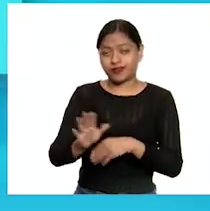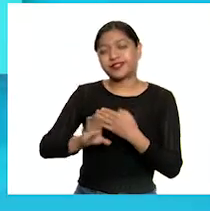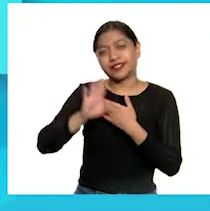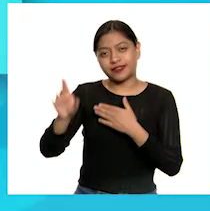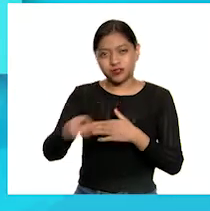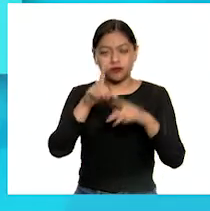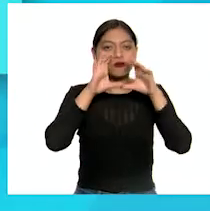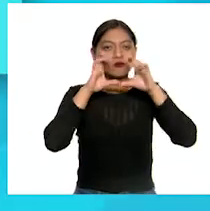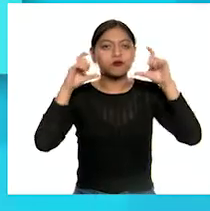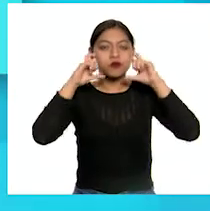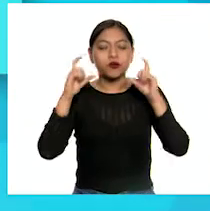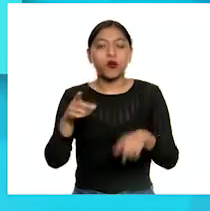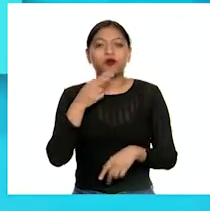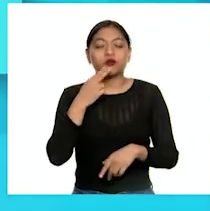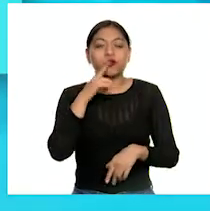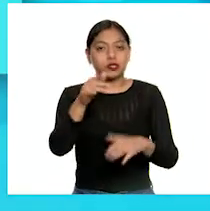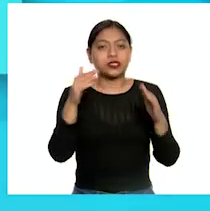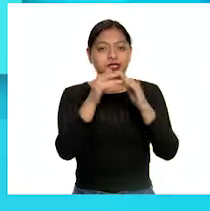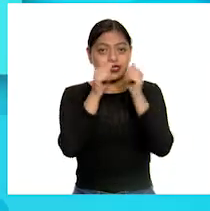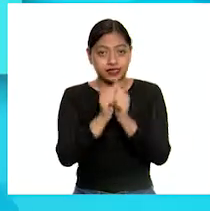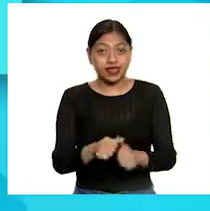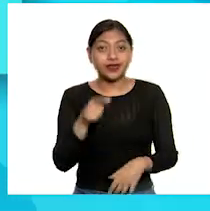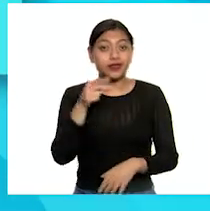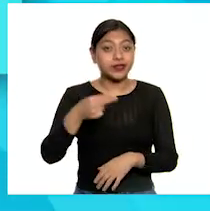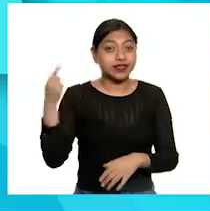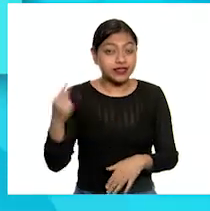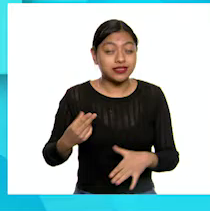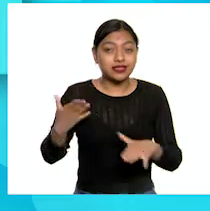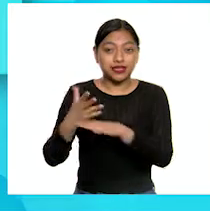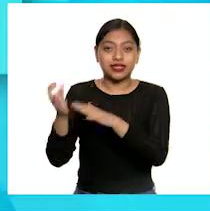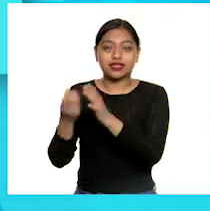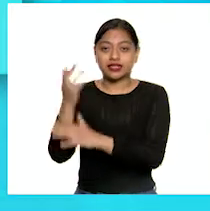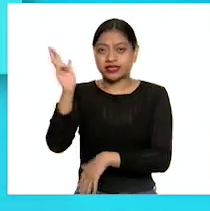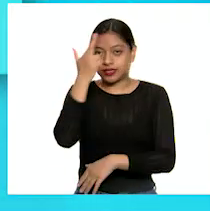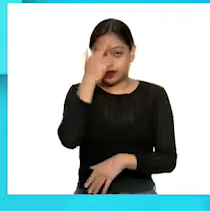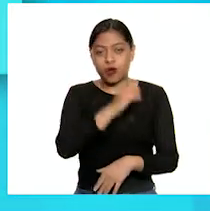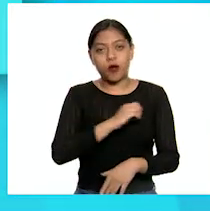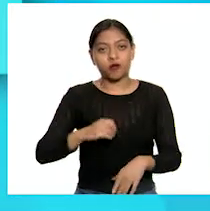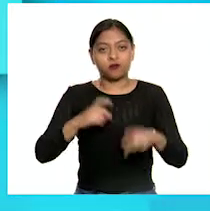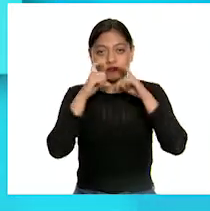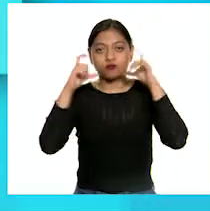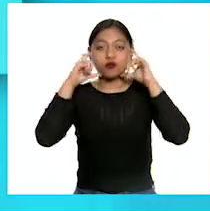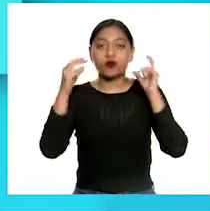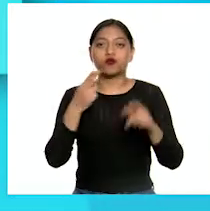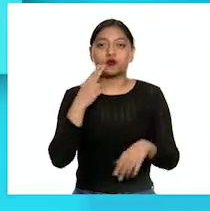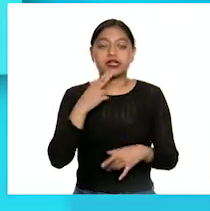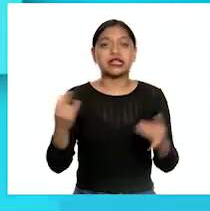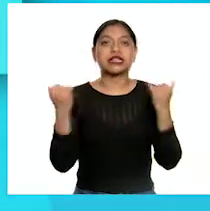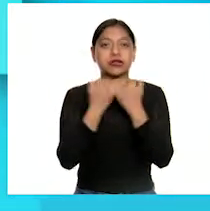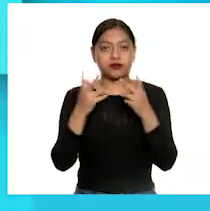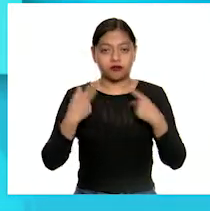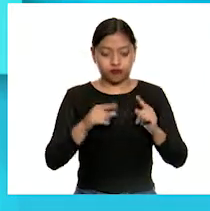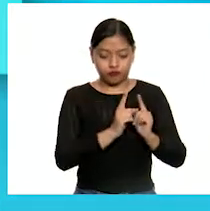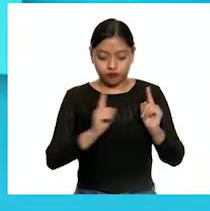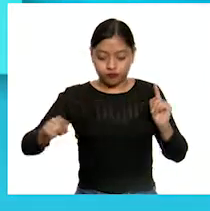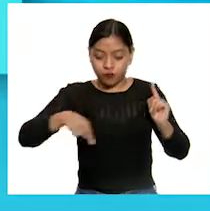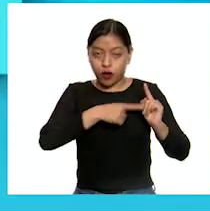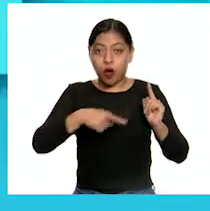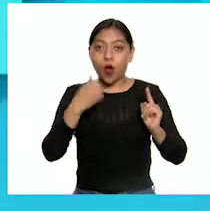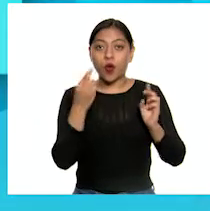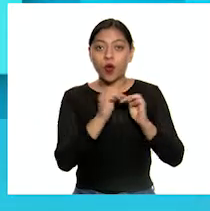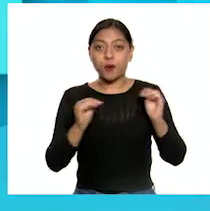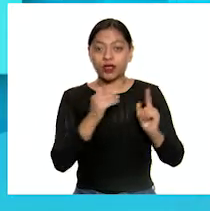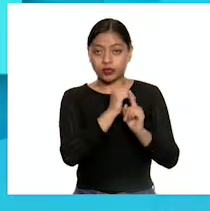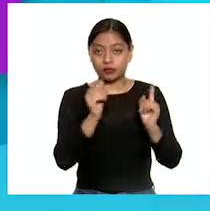Utiliza cubrebocas, no salgas de casa. Si tienes que hacerlo, recuerda que es obligatorio utilizarlo. Mantén una distancia mínima de